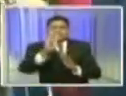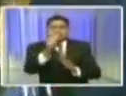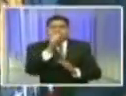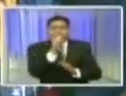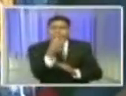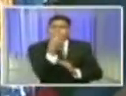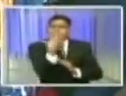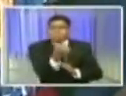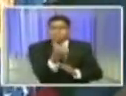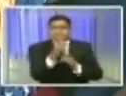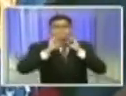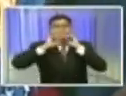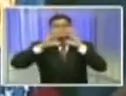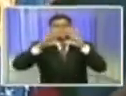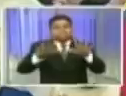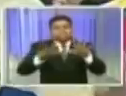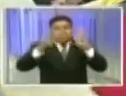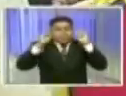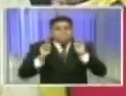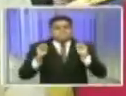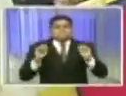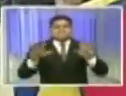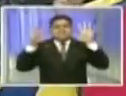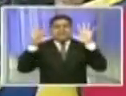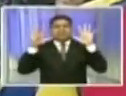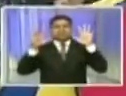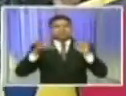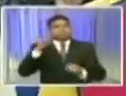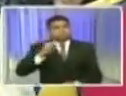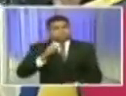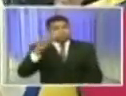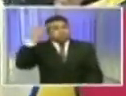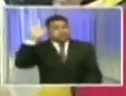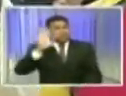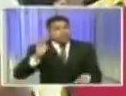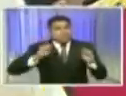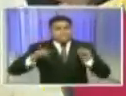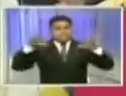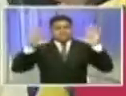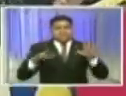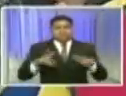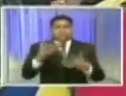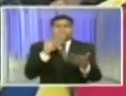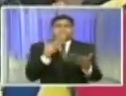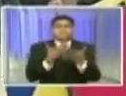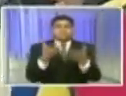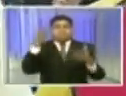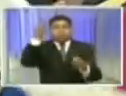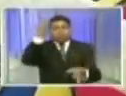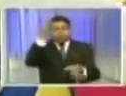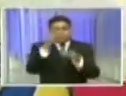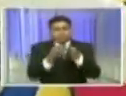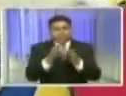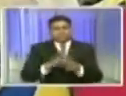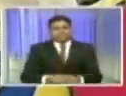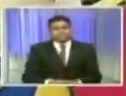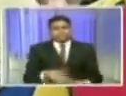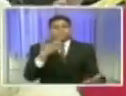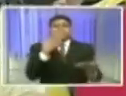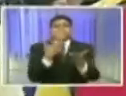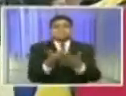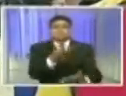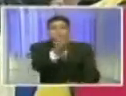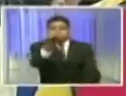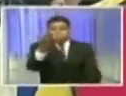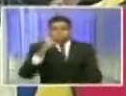Bendición, milagro, sí, yo creo en eso. Por eso pido con fe y pido a todos